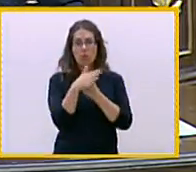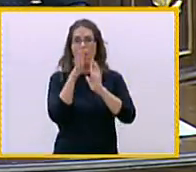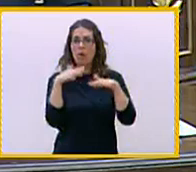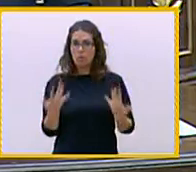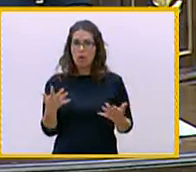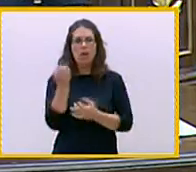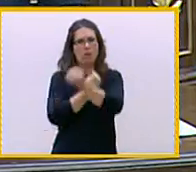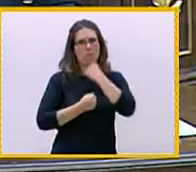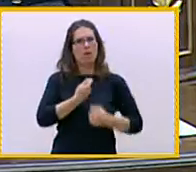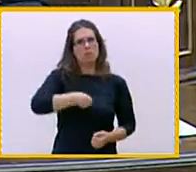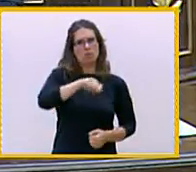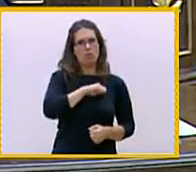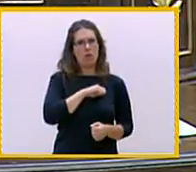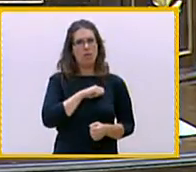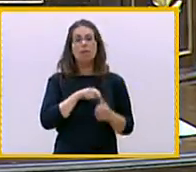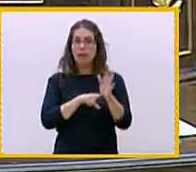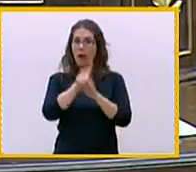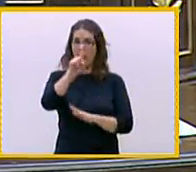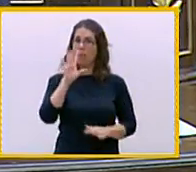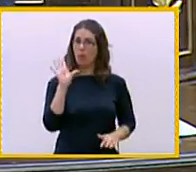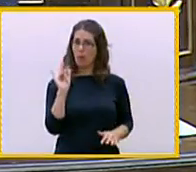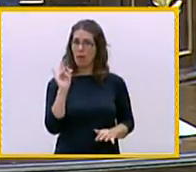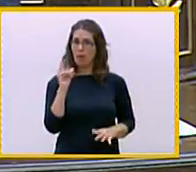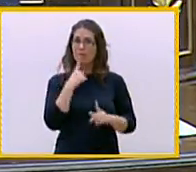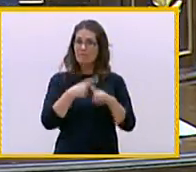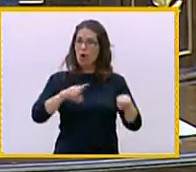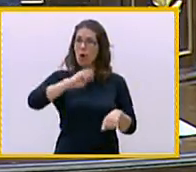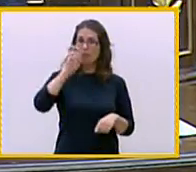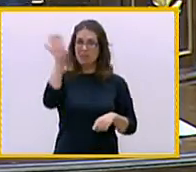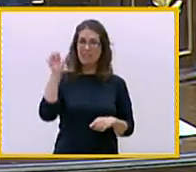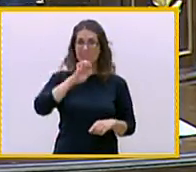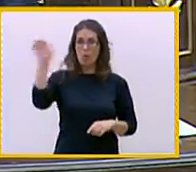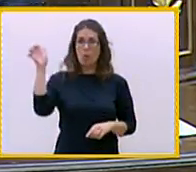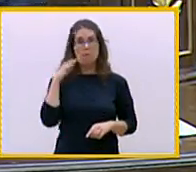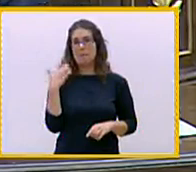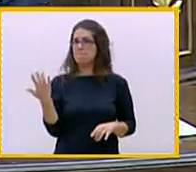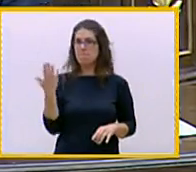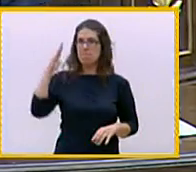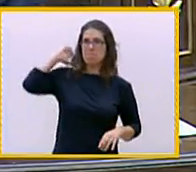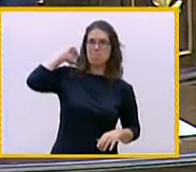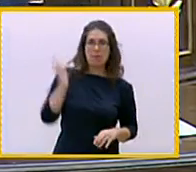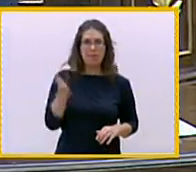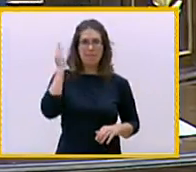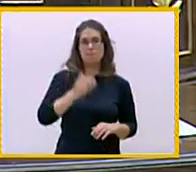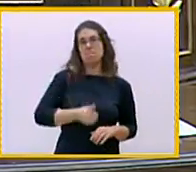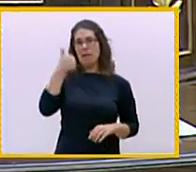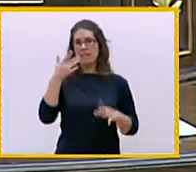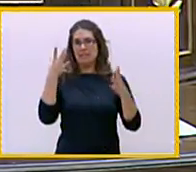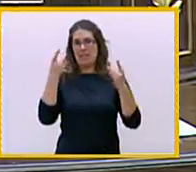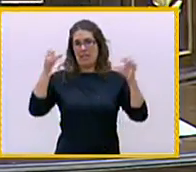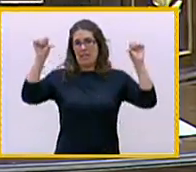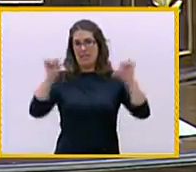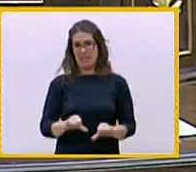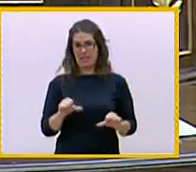española. Crece, a diferencia de algunos países europeos que han sufrido en mayor medida las crisis de las deudas soberanas,